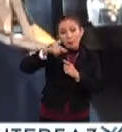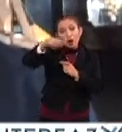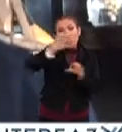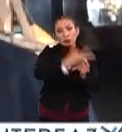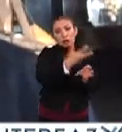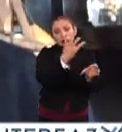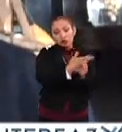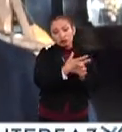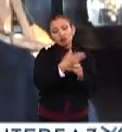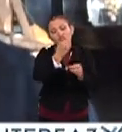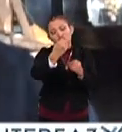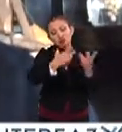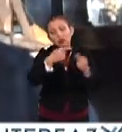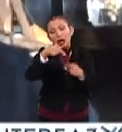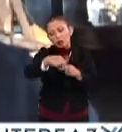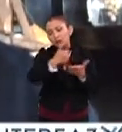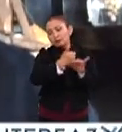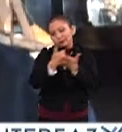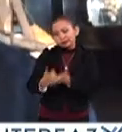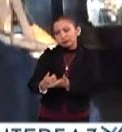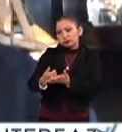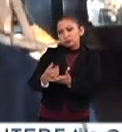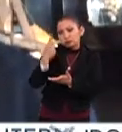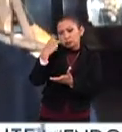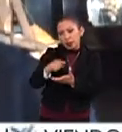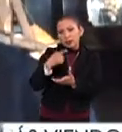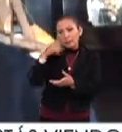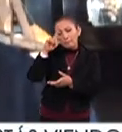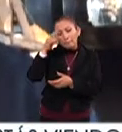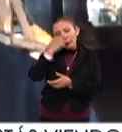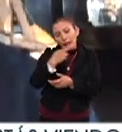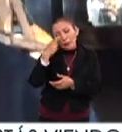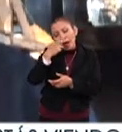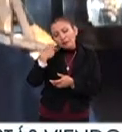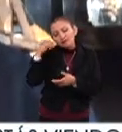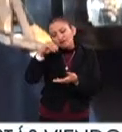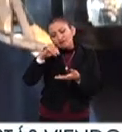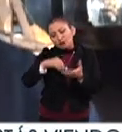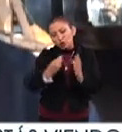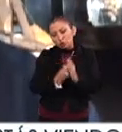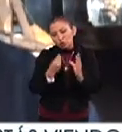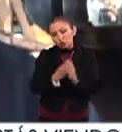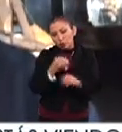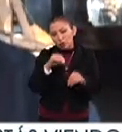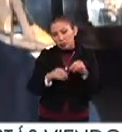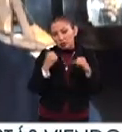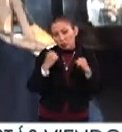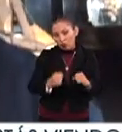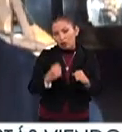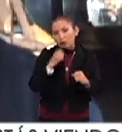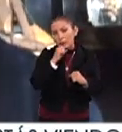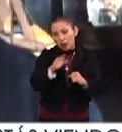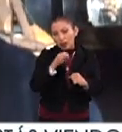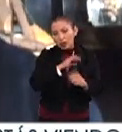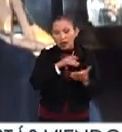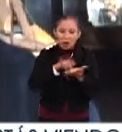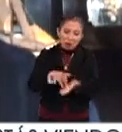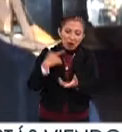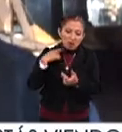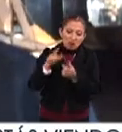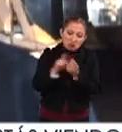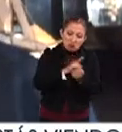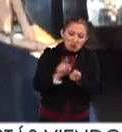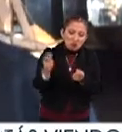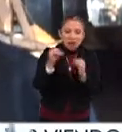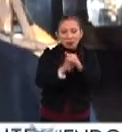Estados Unidos y ellos nos han ayudado a revisar el contenido del curso y estoy seguro que también nos pudieran ayudar a interactuar